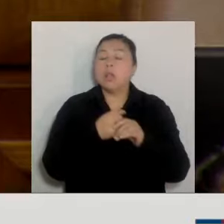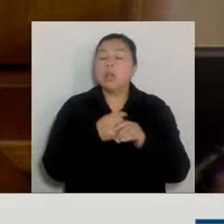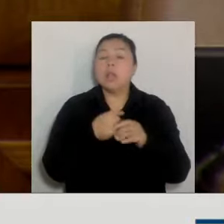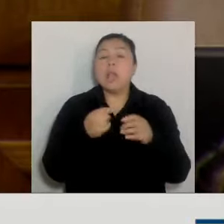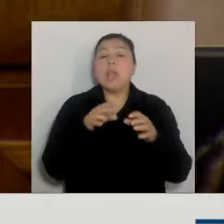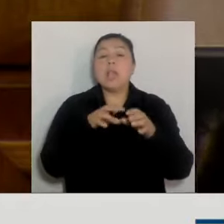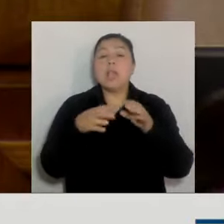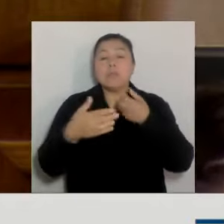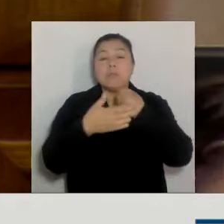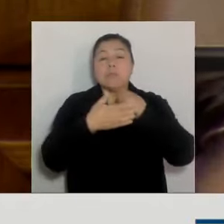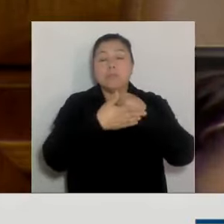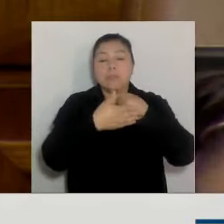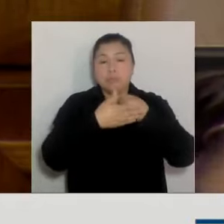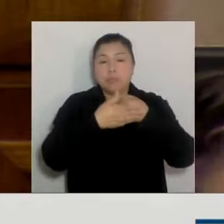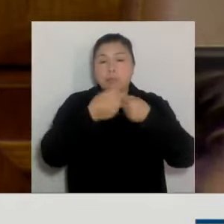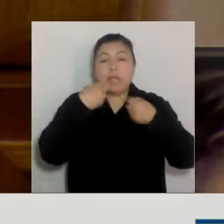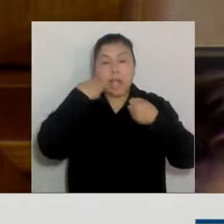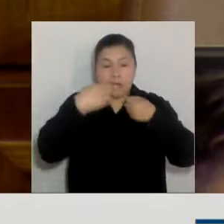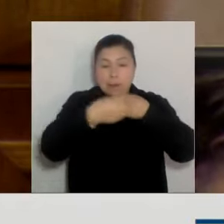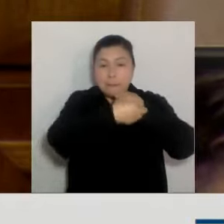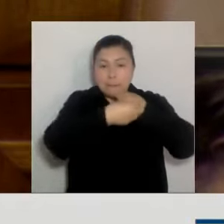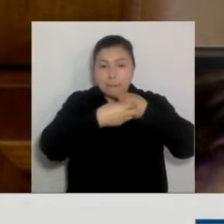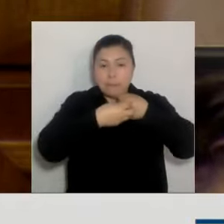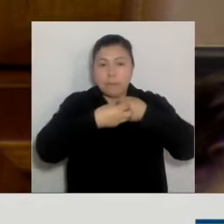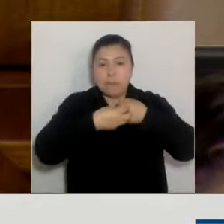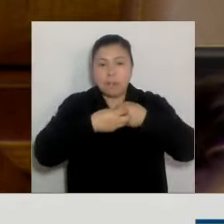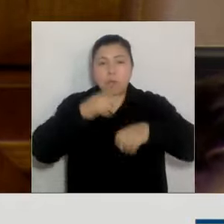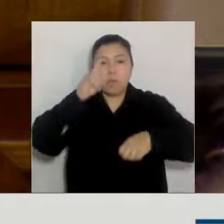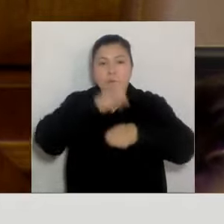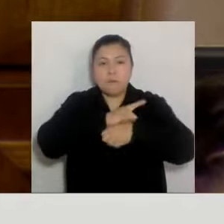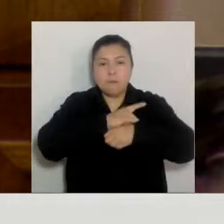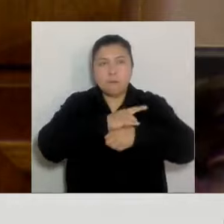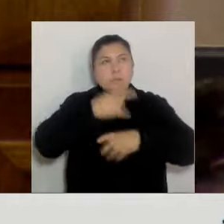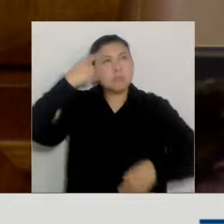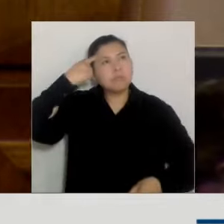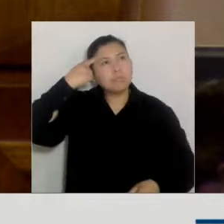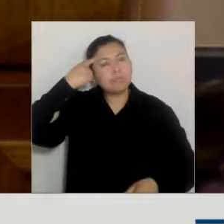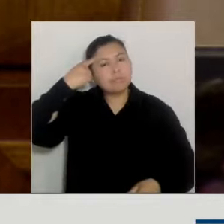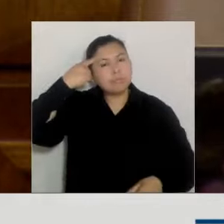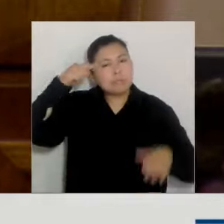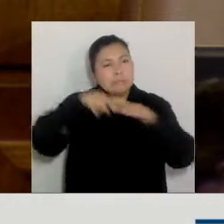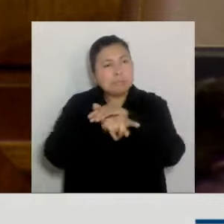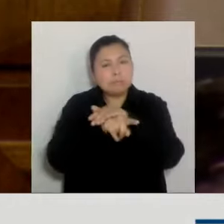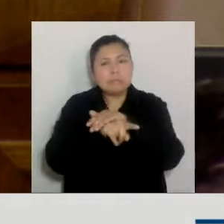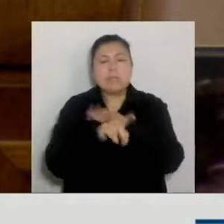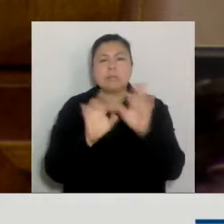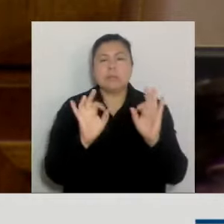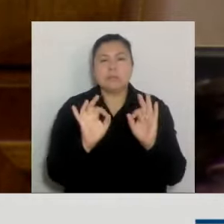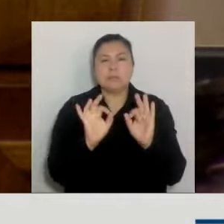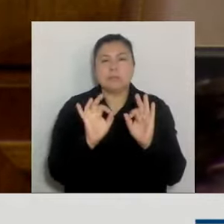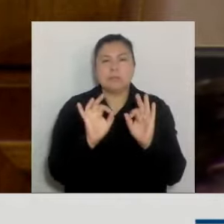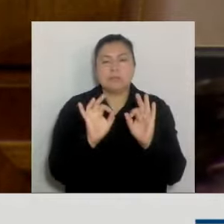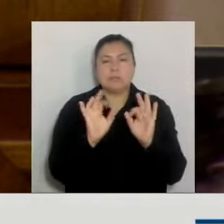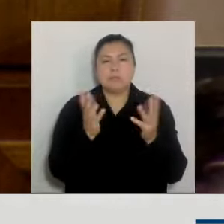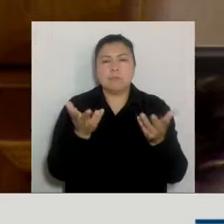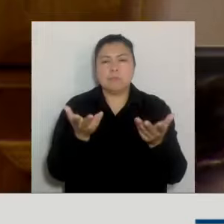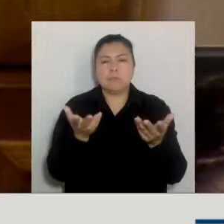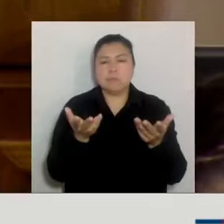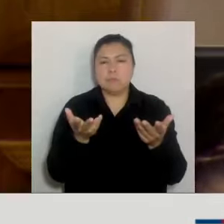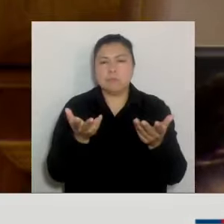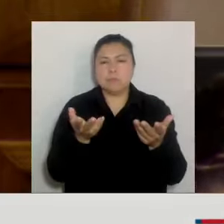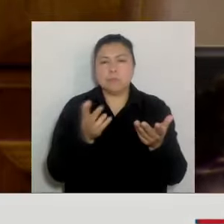nos impone o nos Presenta una falsa dicotomía en las que nos quieren meter de manera permanente en particular eh No querría